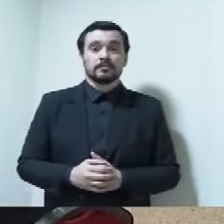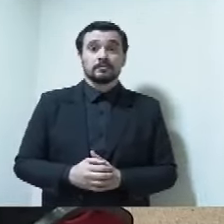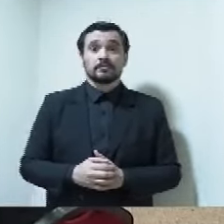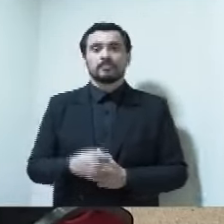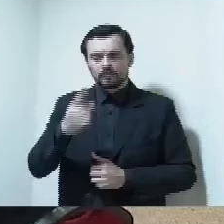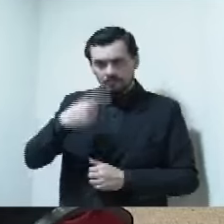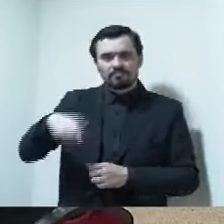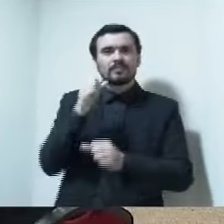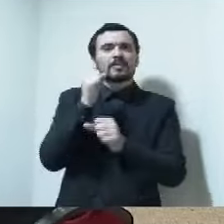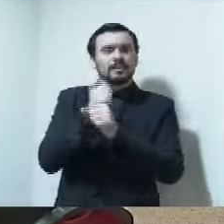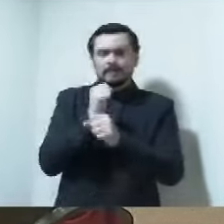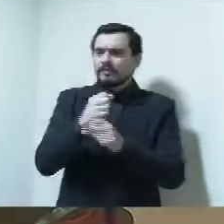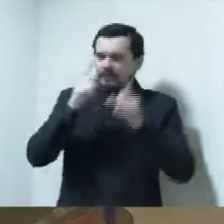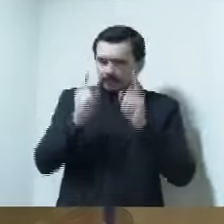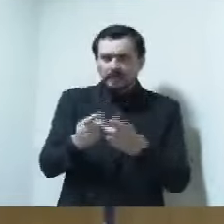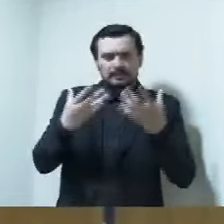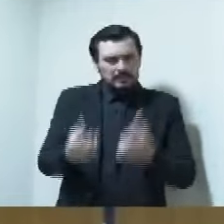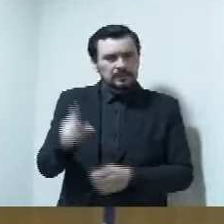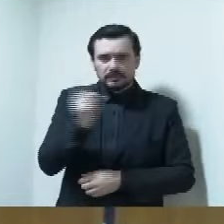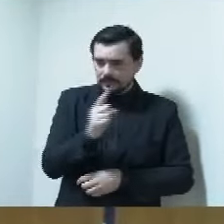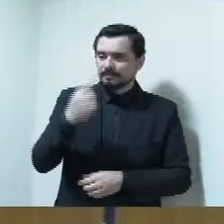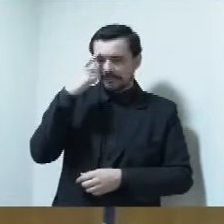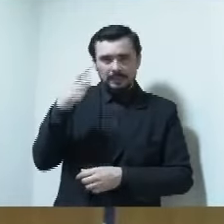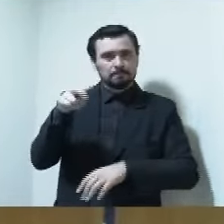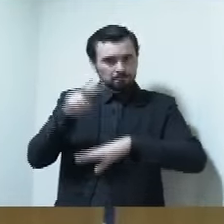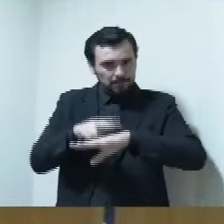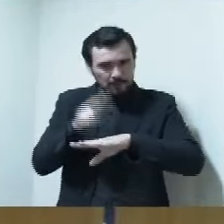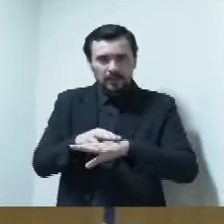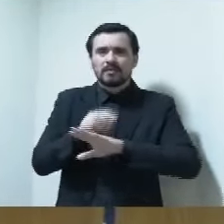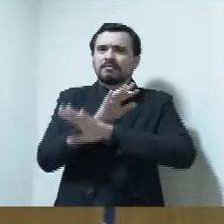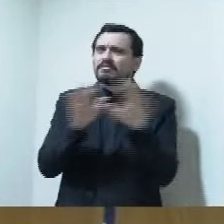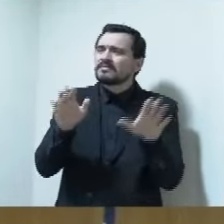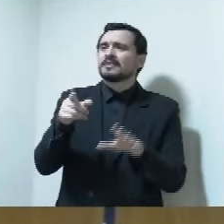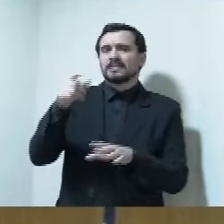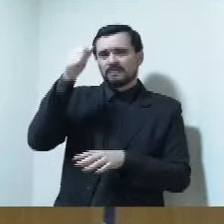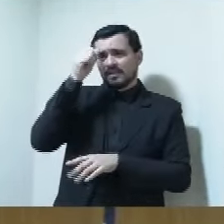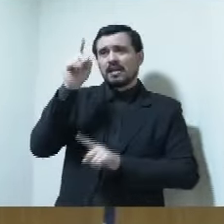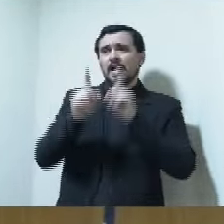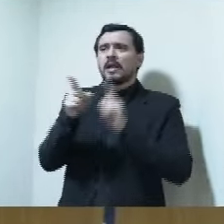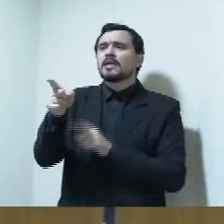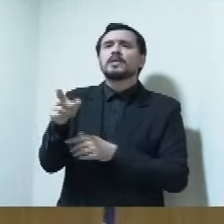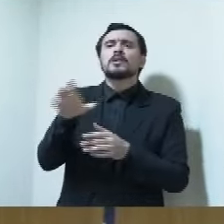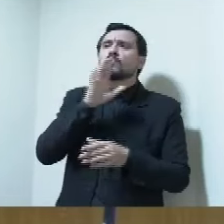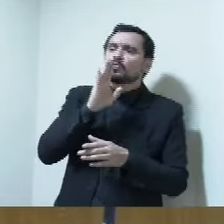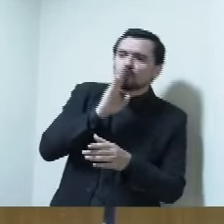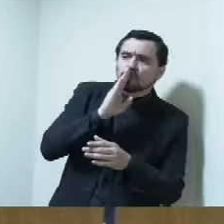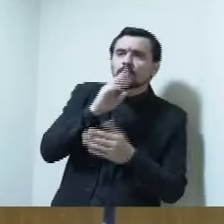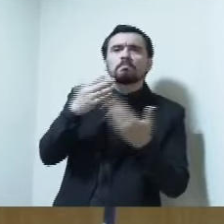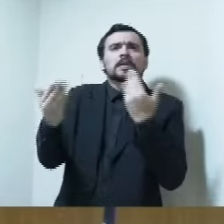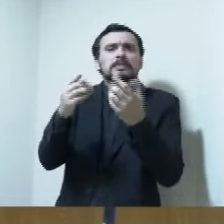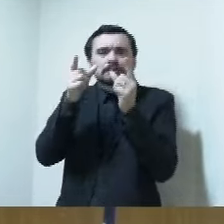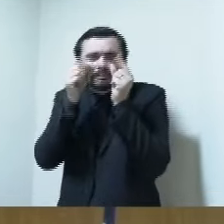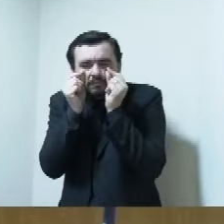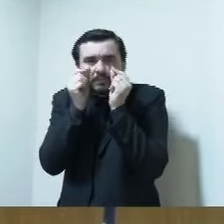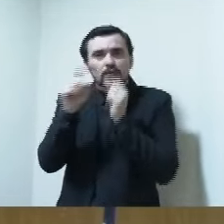Trabajamos asimismo incansablemente por hacer que Paraguay deje de ser el secreto mejor guardado de América, para